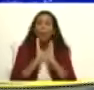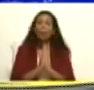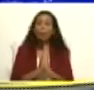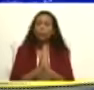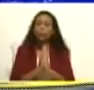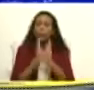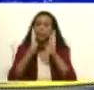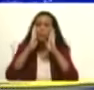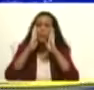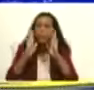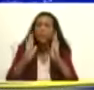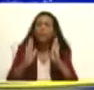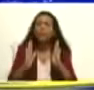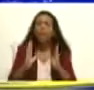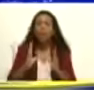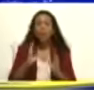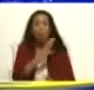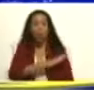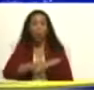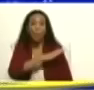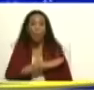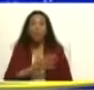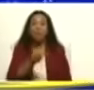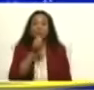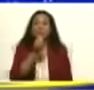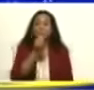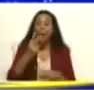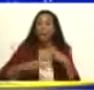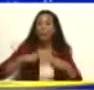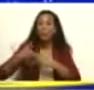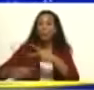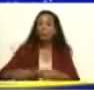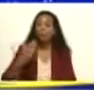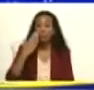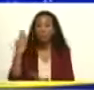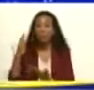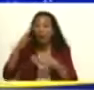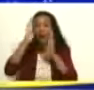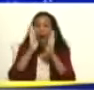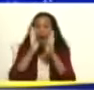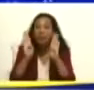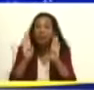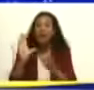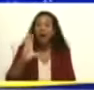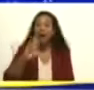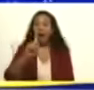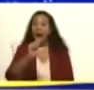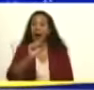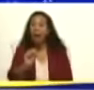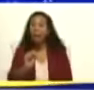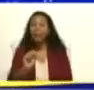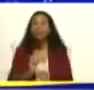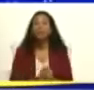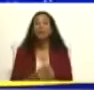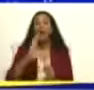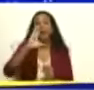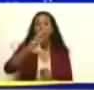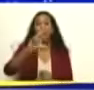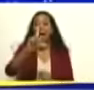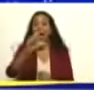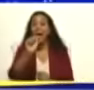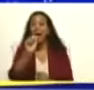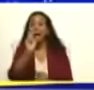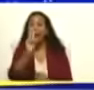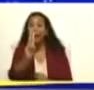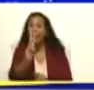atención, los comités locales de abastecimiento y producción, Atención los clap. Clap, clap,